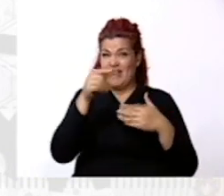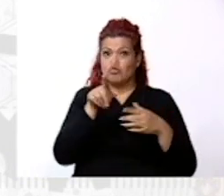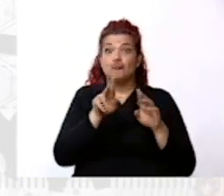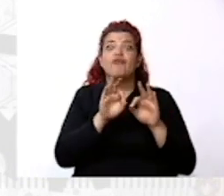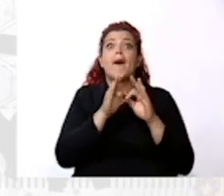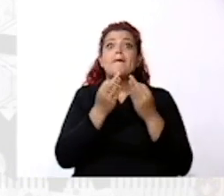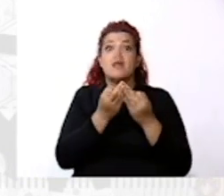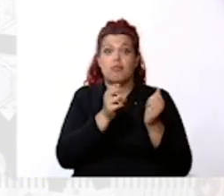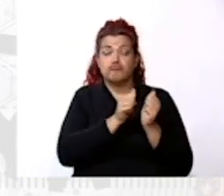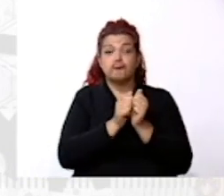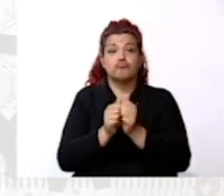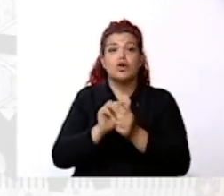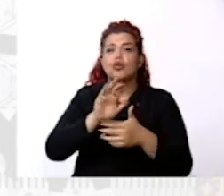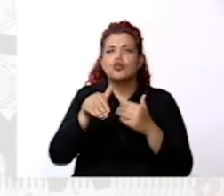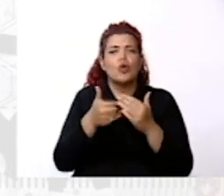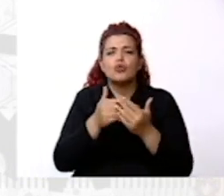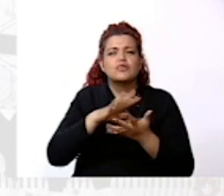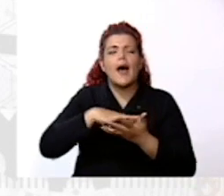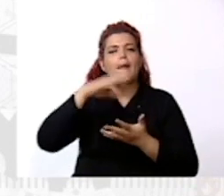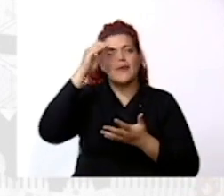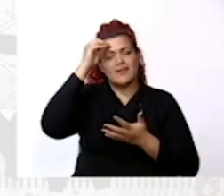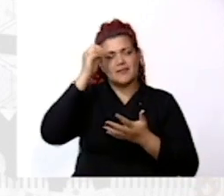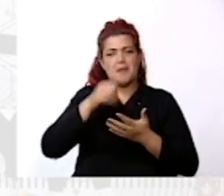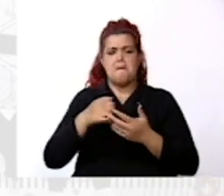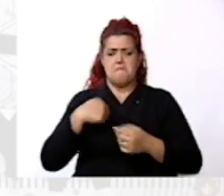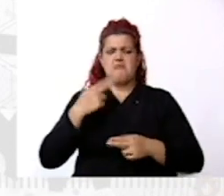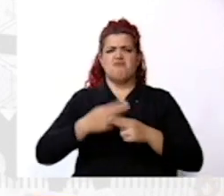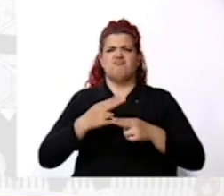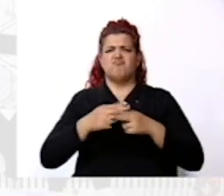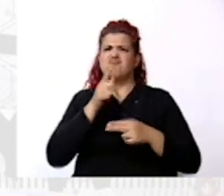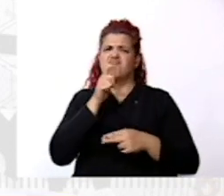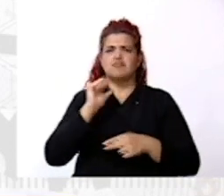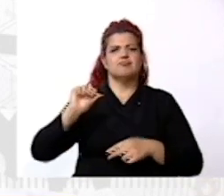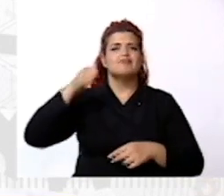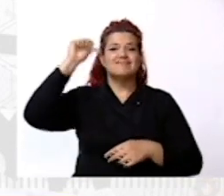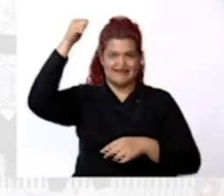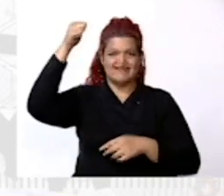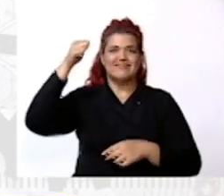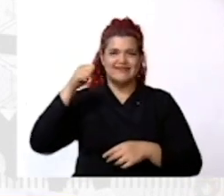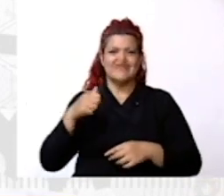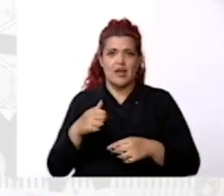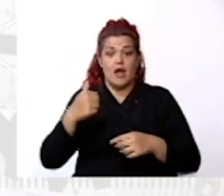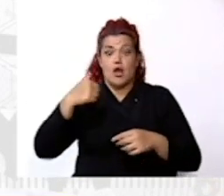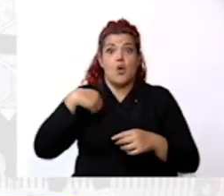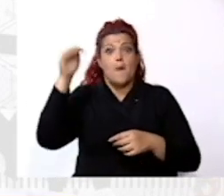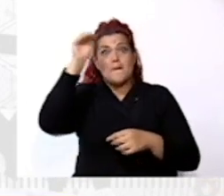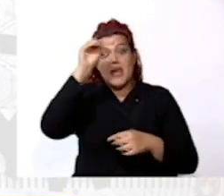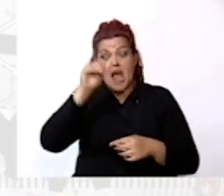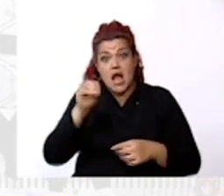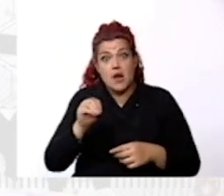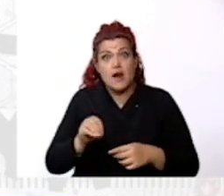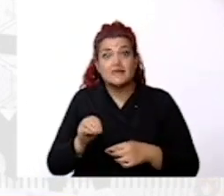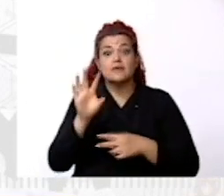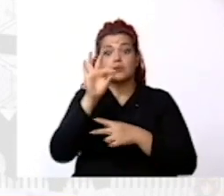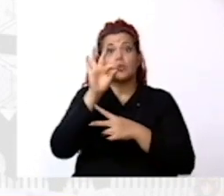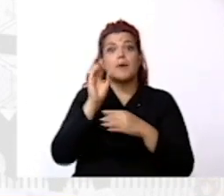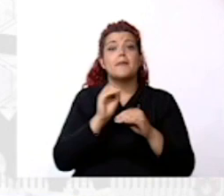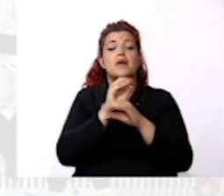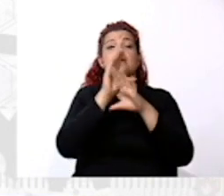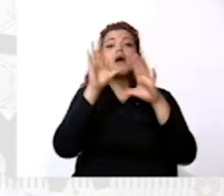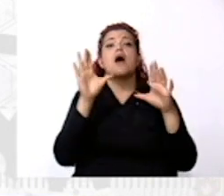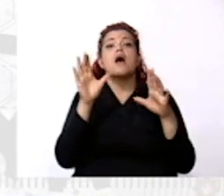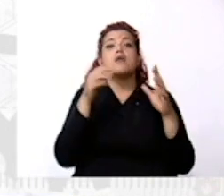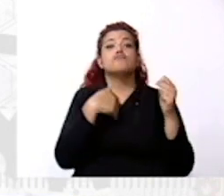aquí todos aprendemos. Mi nombre es Annie Babb y como todos los miércoles a las 9 de la mañana,